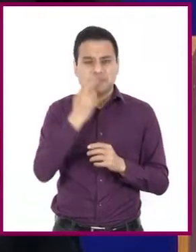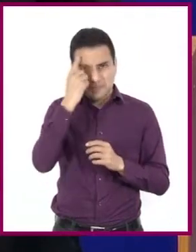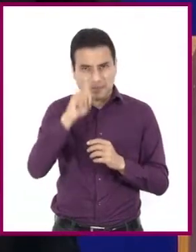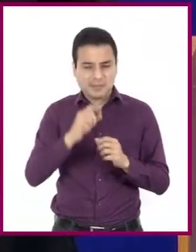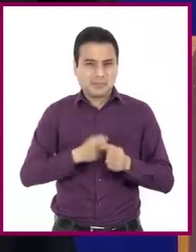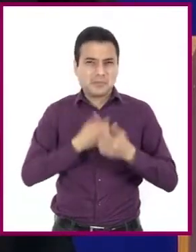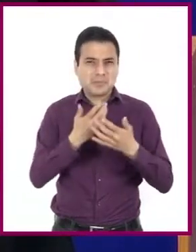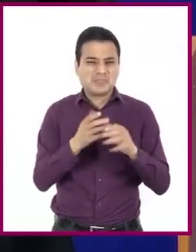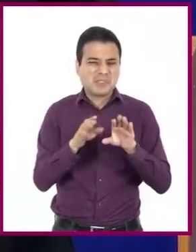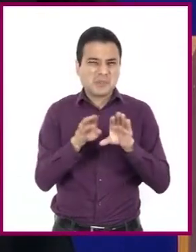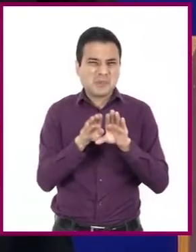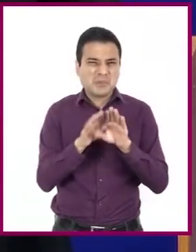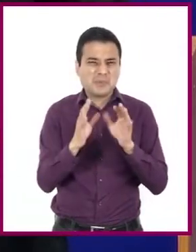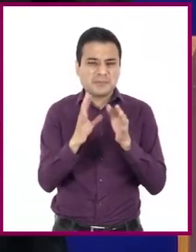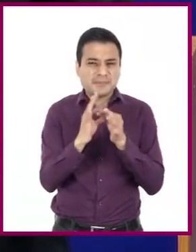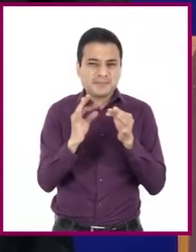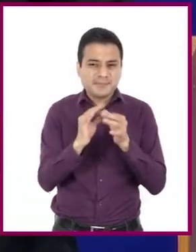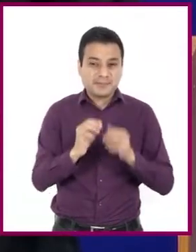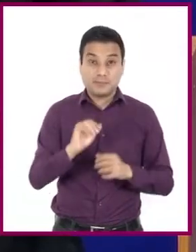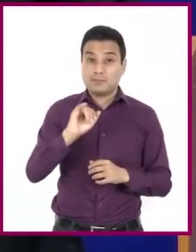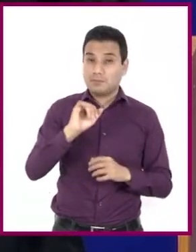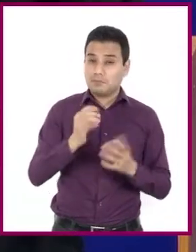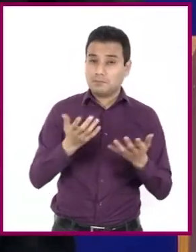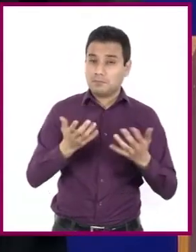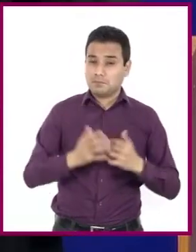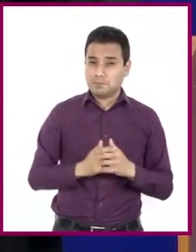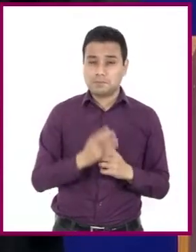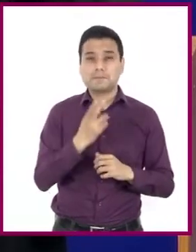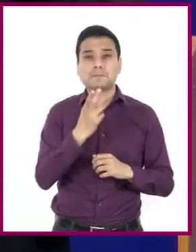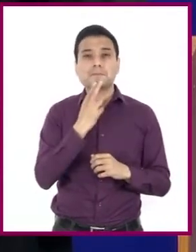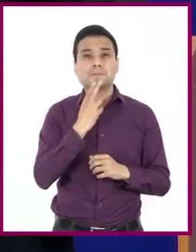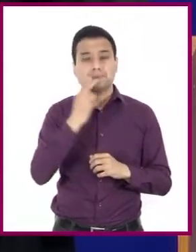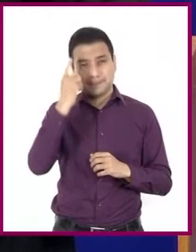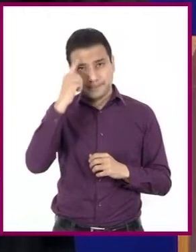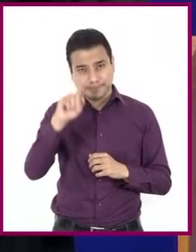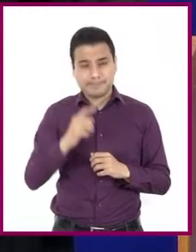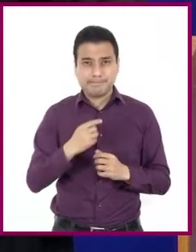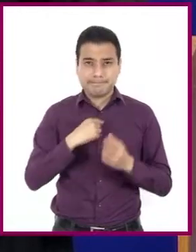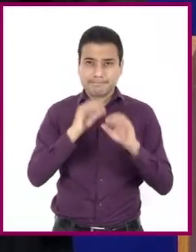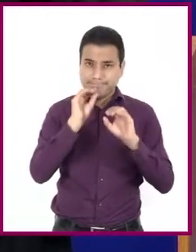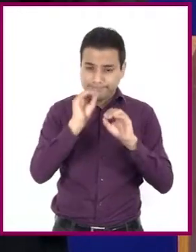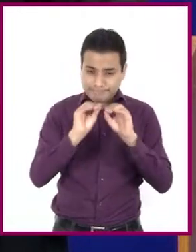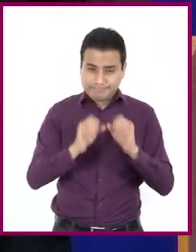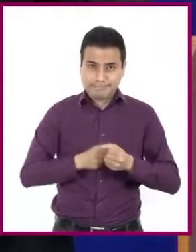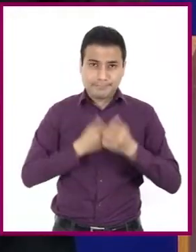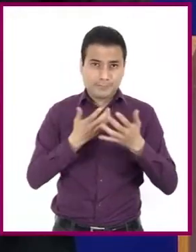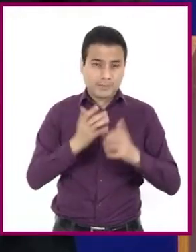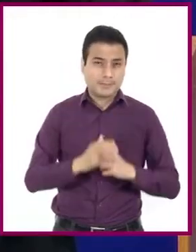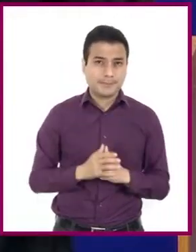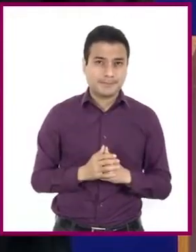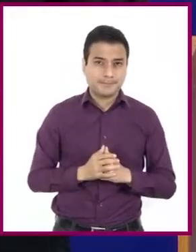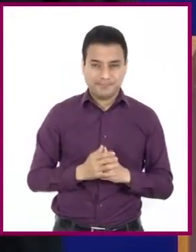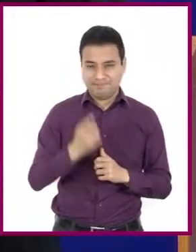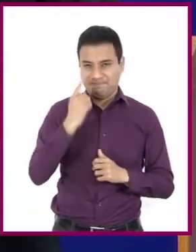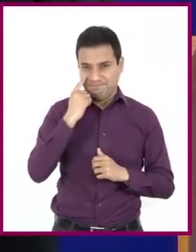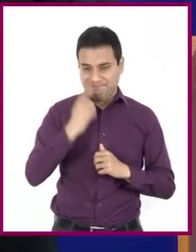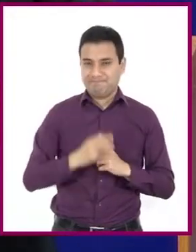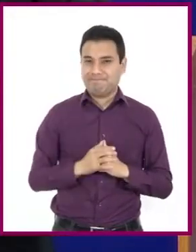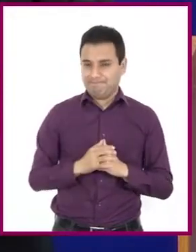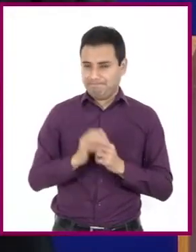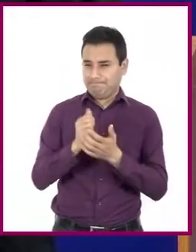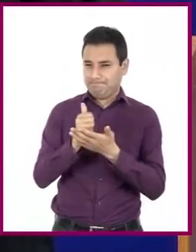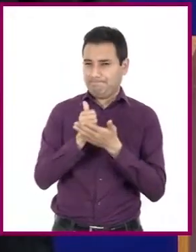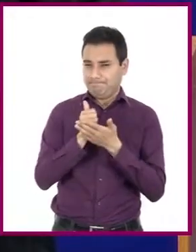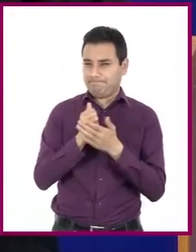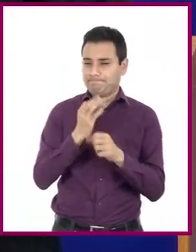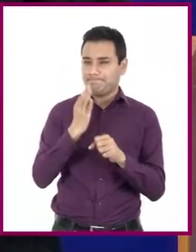poesía. Claro, es un recurso que se puede utilizar para construir un poema. Voy a necesitar de tu ayuda